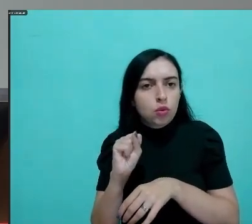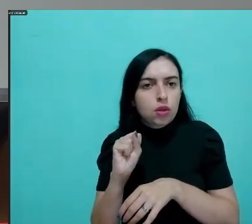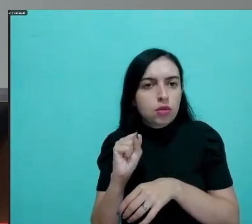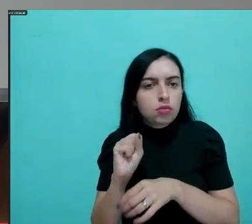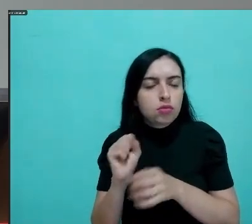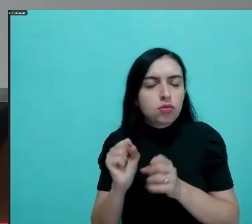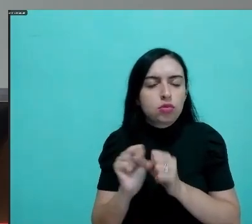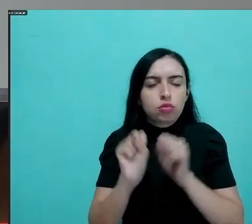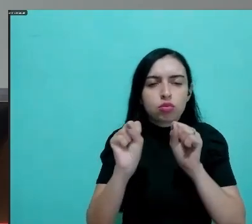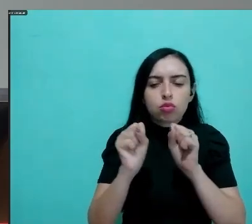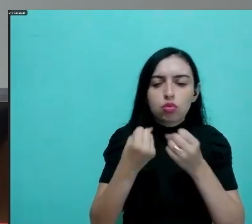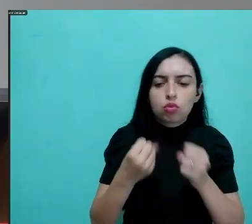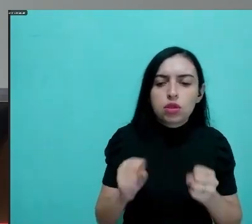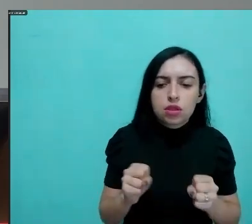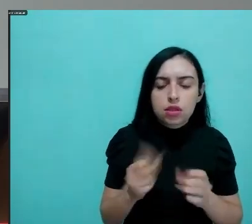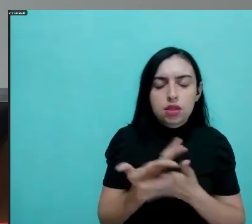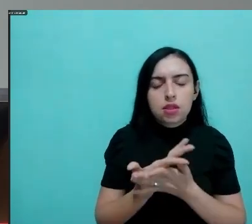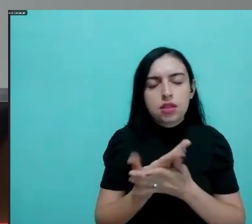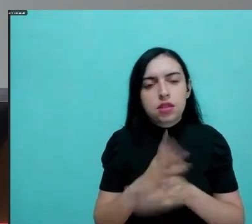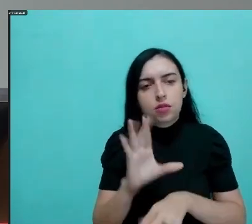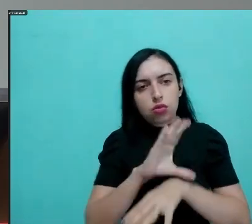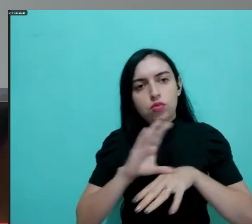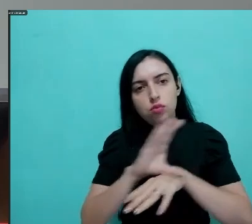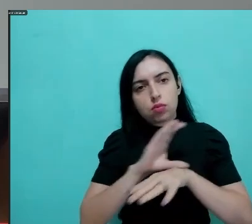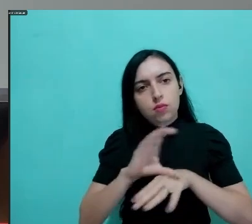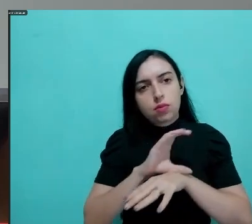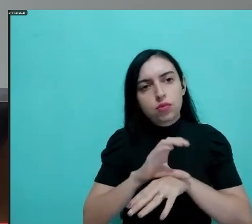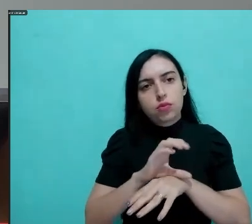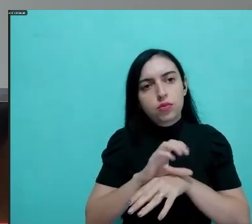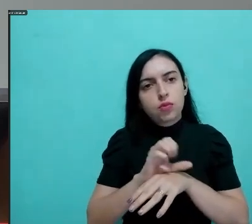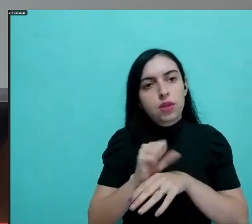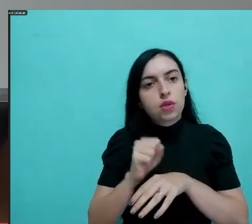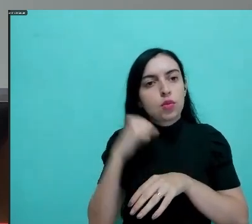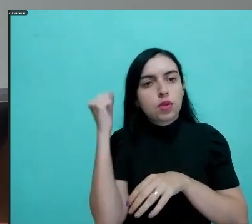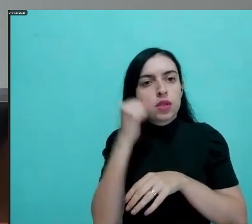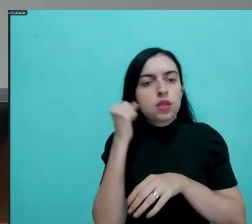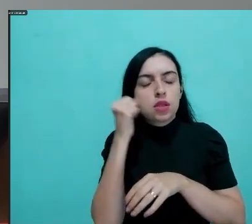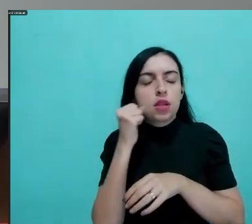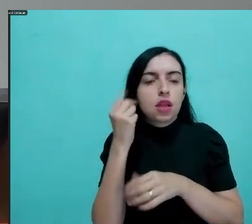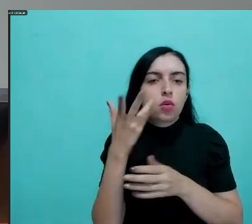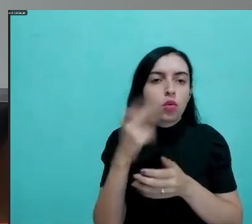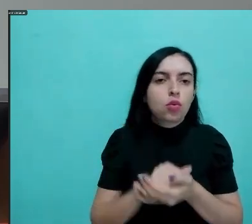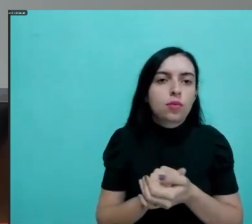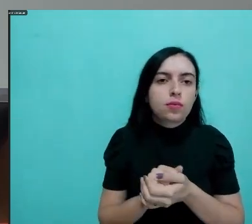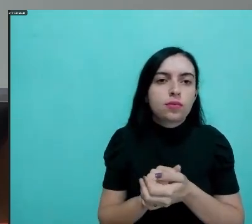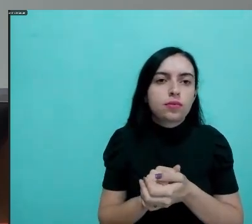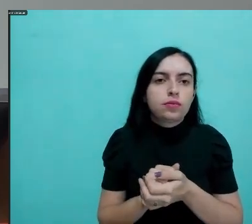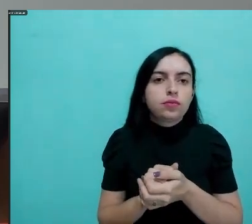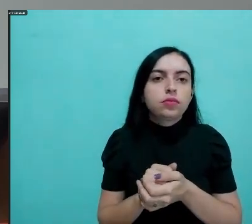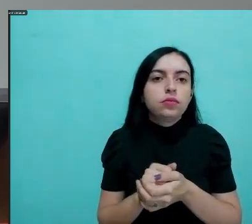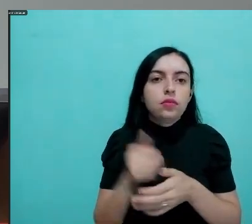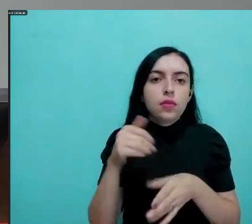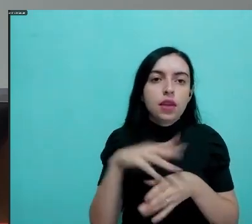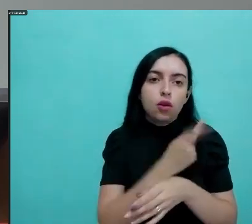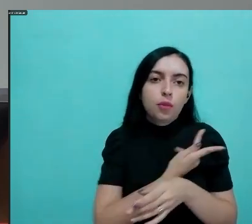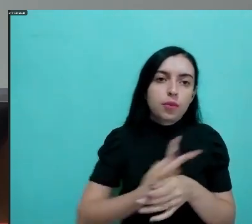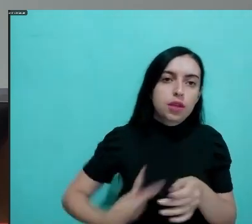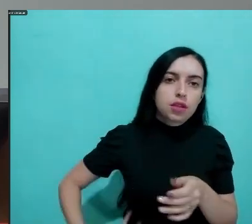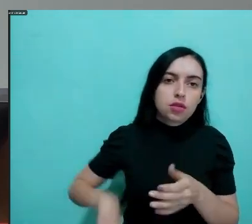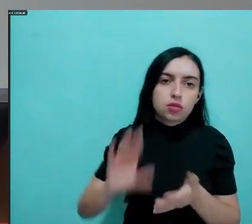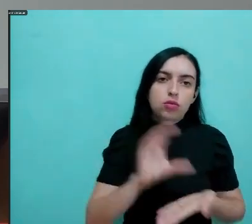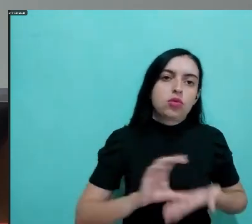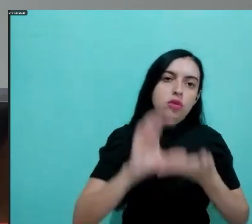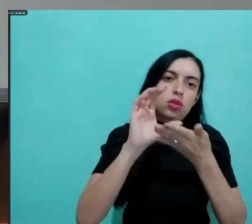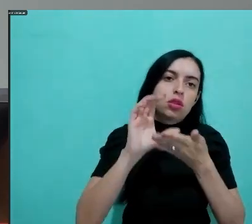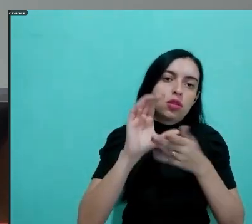de inconstitucionalidad, un senador, Robert Badinter, que había sido presidente del Consejo